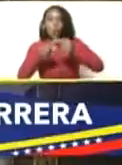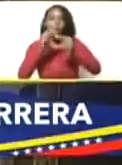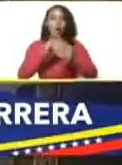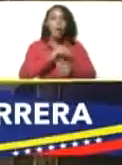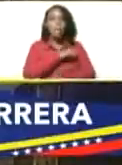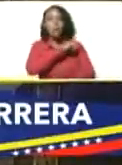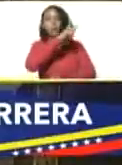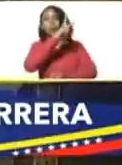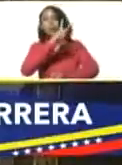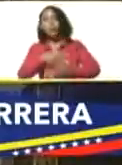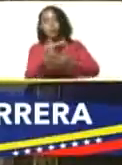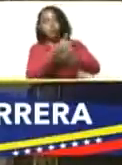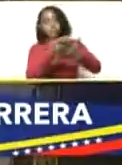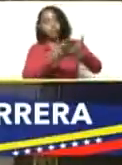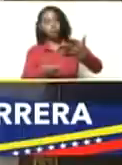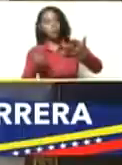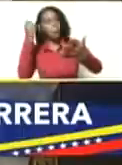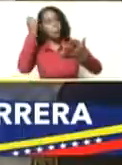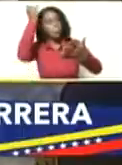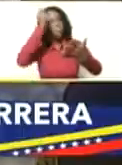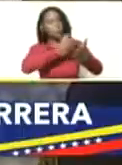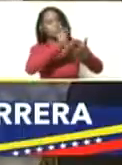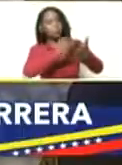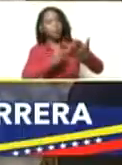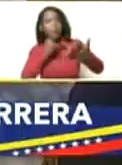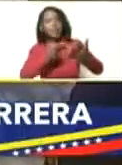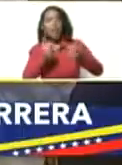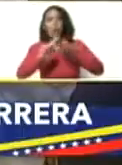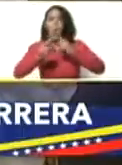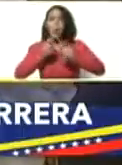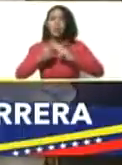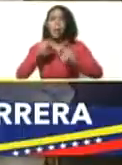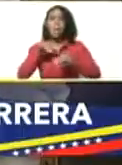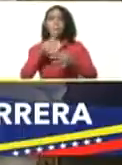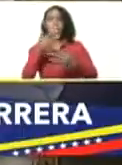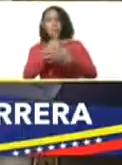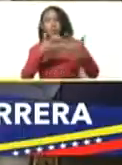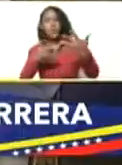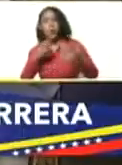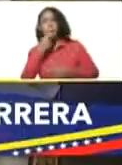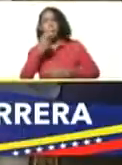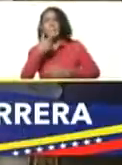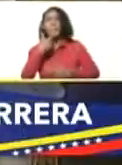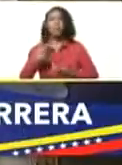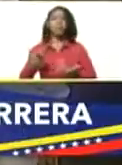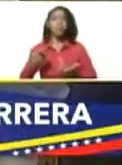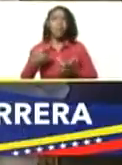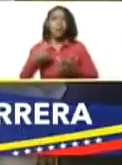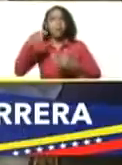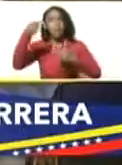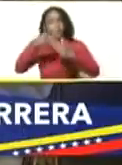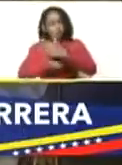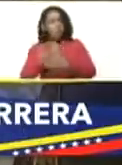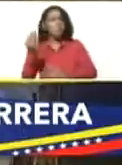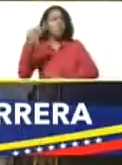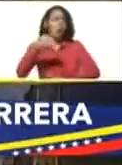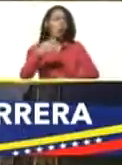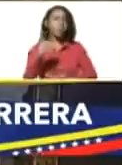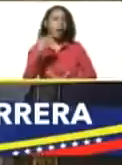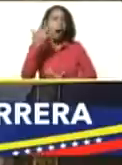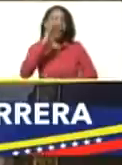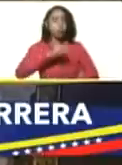poema y decir cosas hermosas en párrafos pequeños, cosas profundas además, cargadas